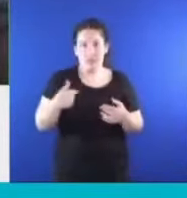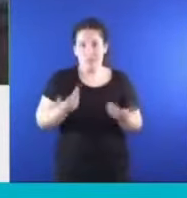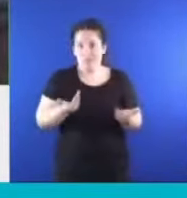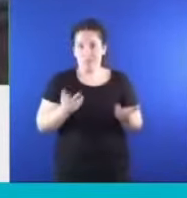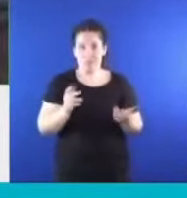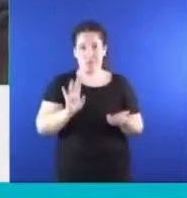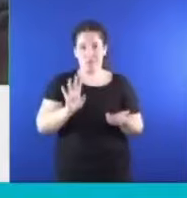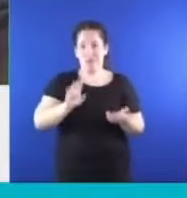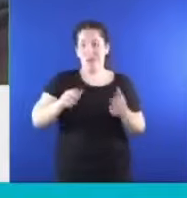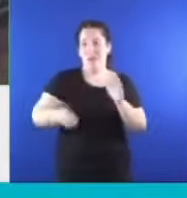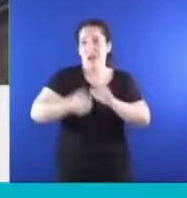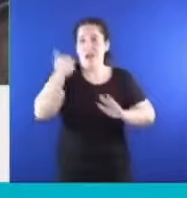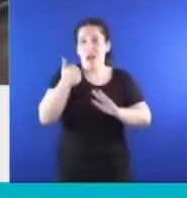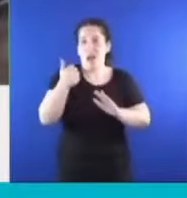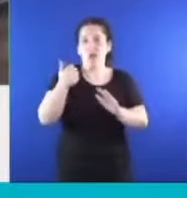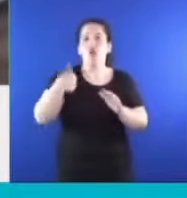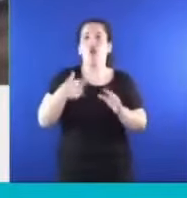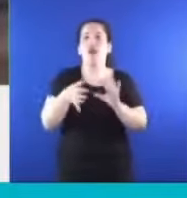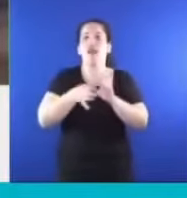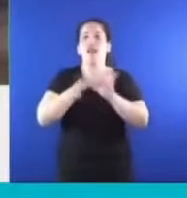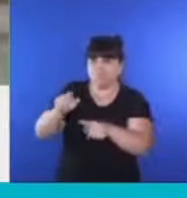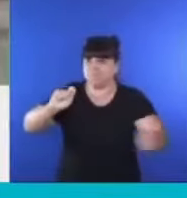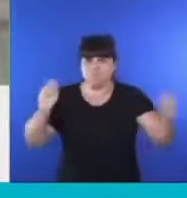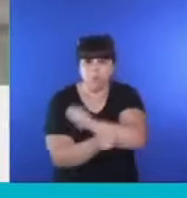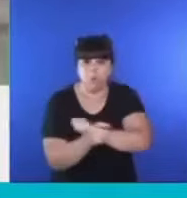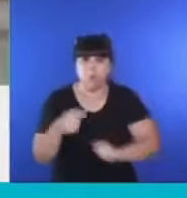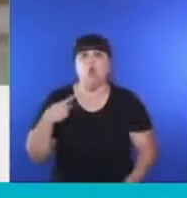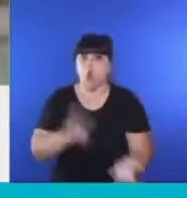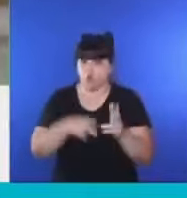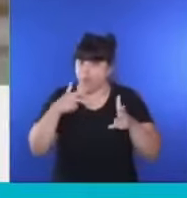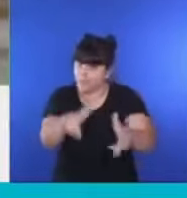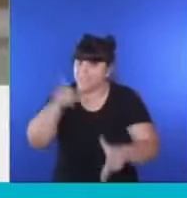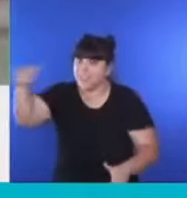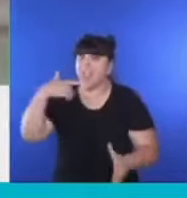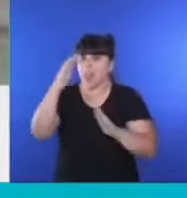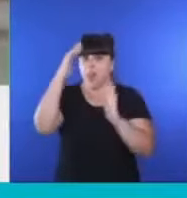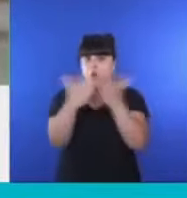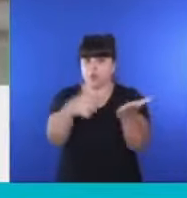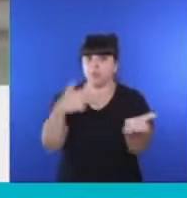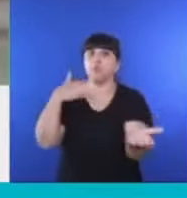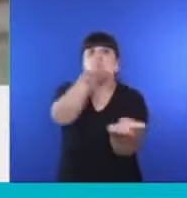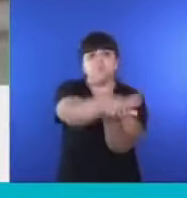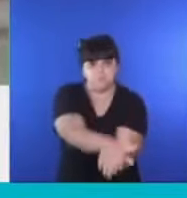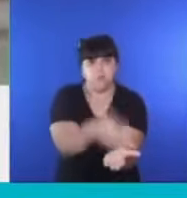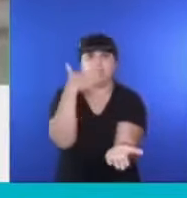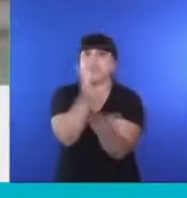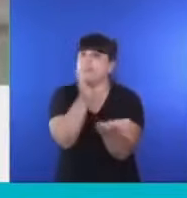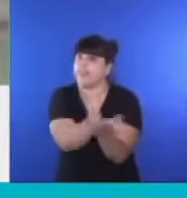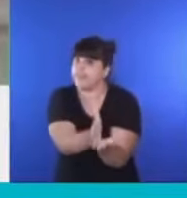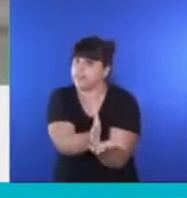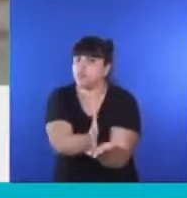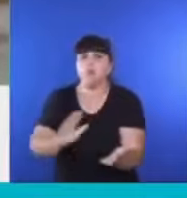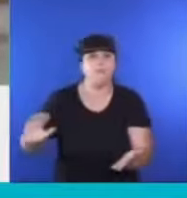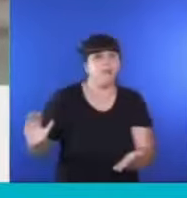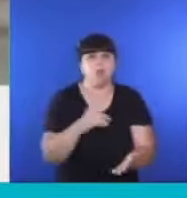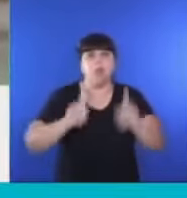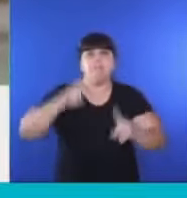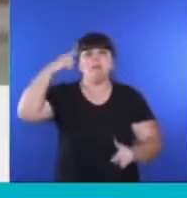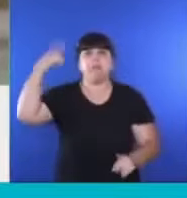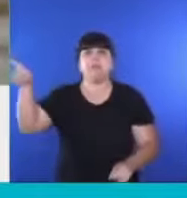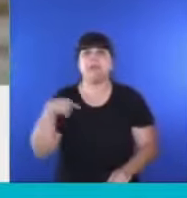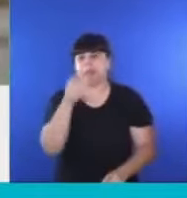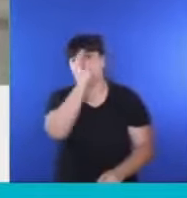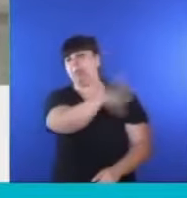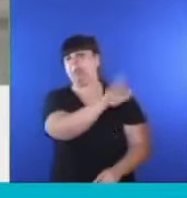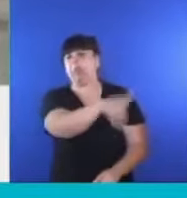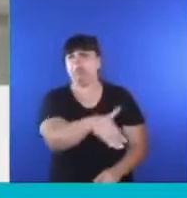ideológico, conceptual y cultural. Repito, juró por una Constitución que garantiza los derechos, los mismos derechos que a veces parece que